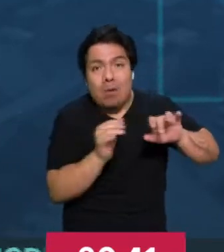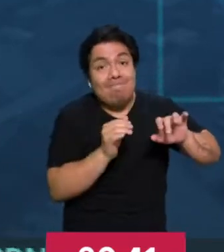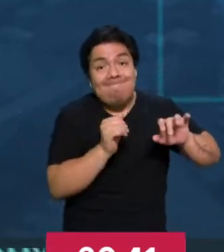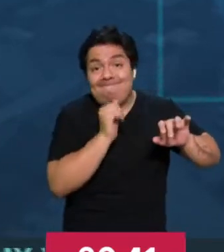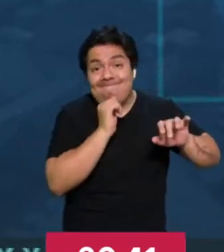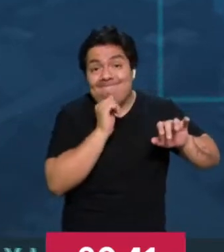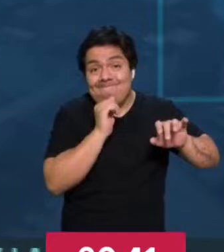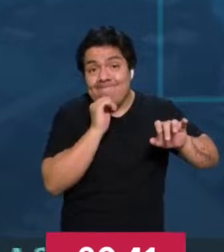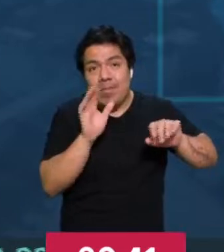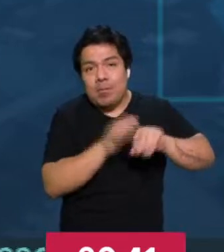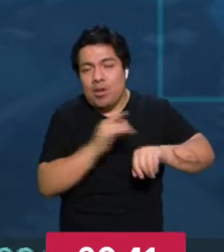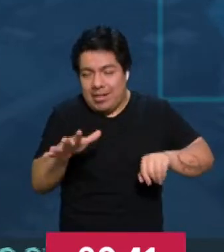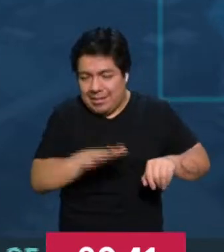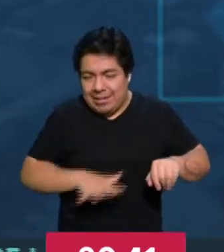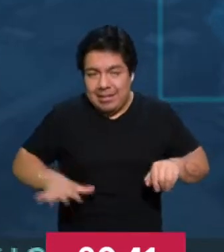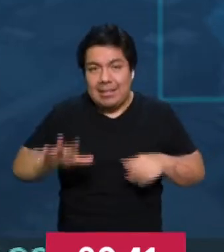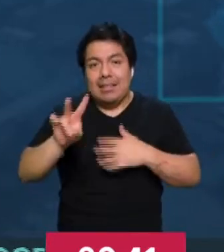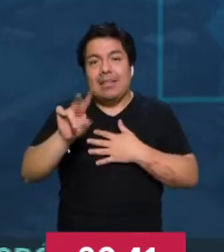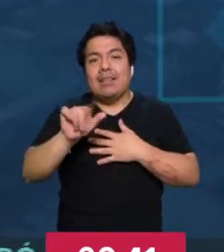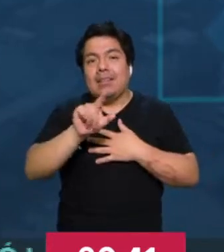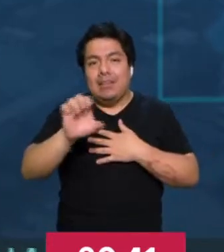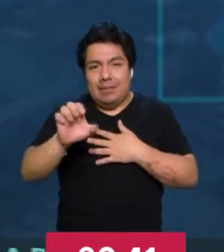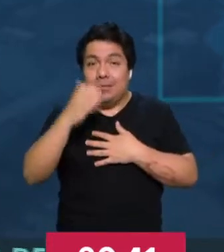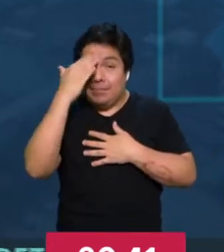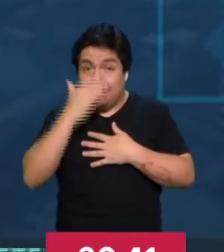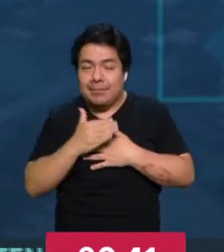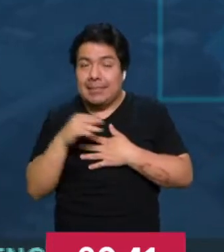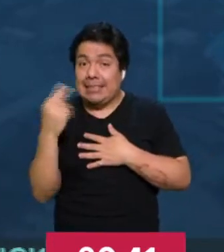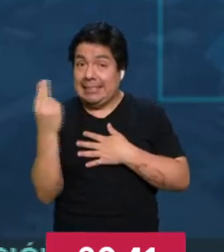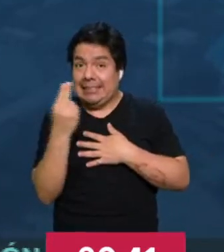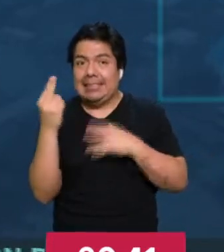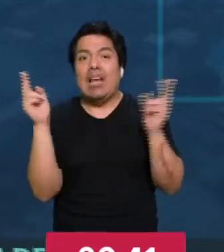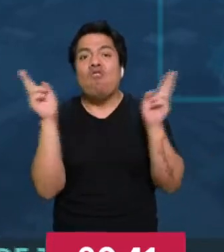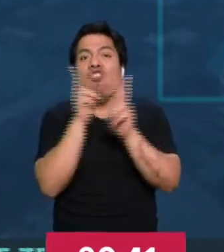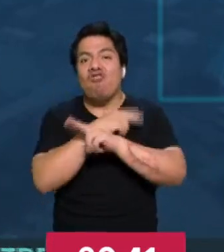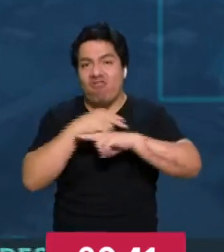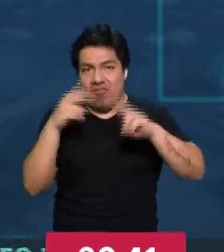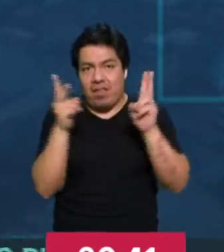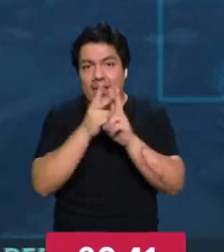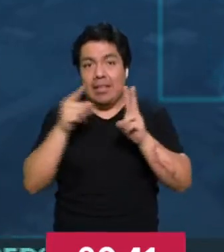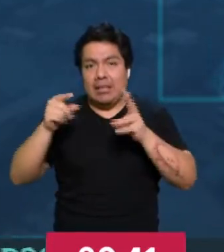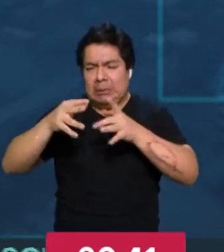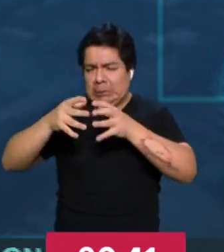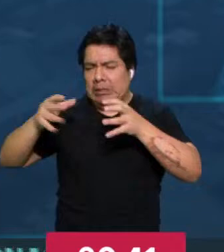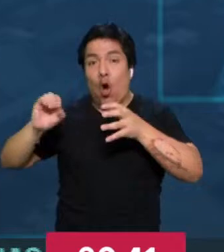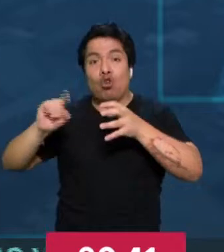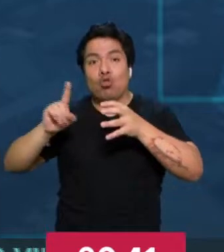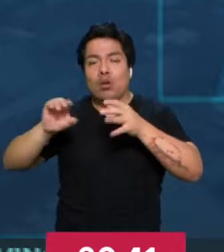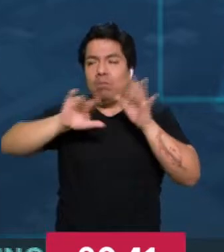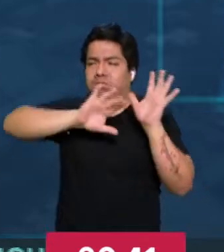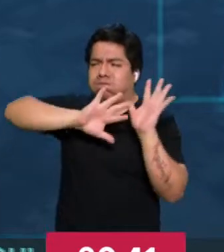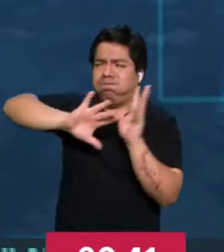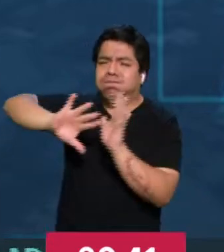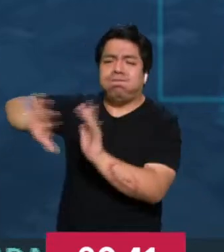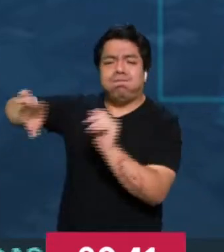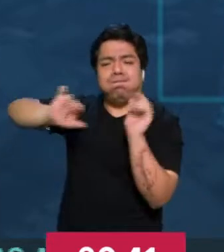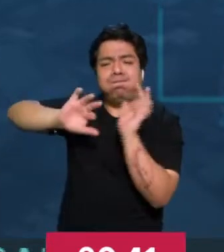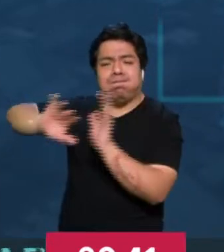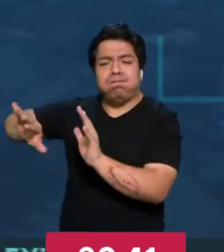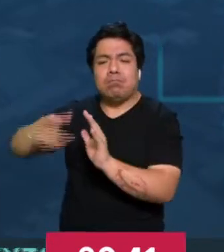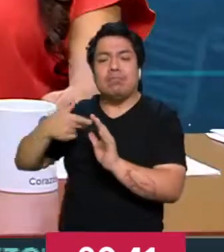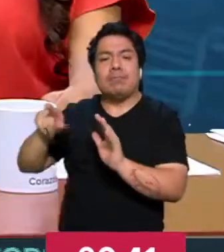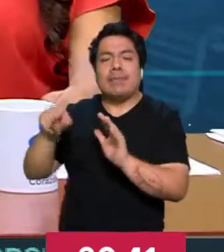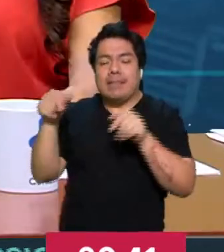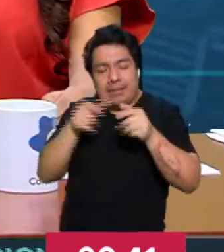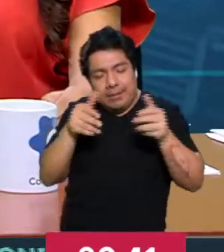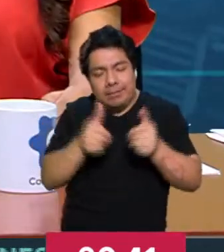sobre todo porque estamos en un valle. Entonces sí dependemos mucho de que haya vientos para que estos contaminantes puedan salir de la región y se puedan